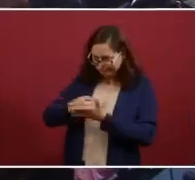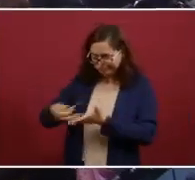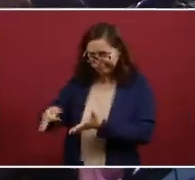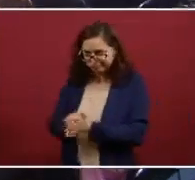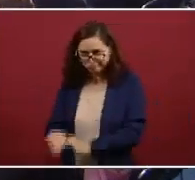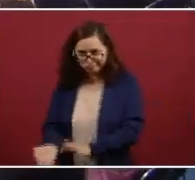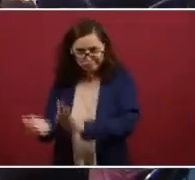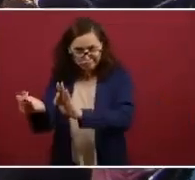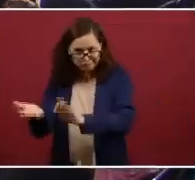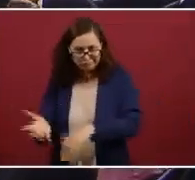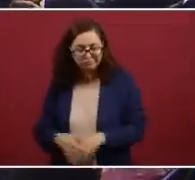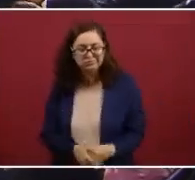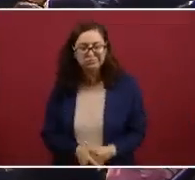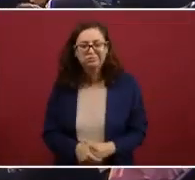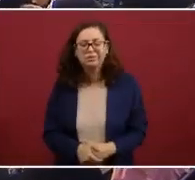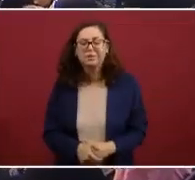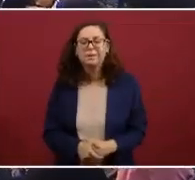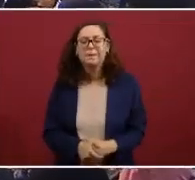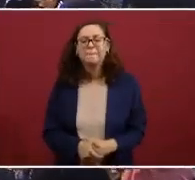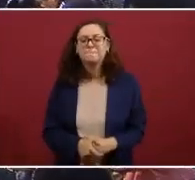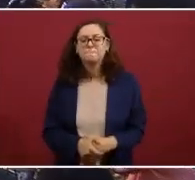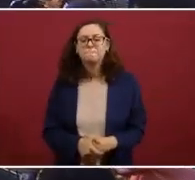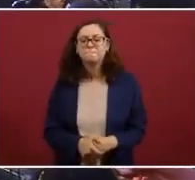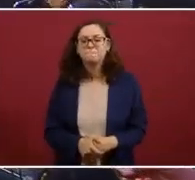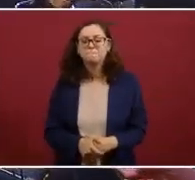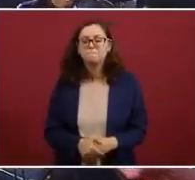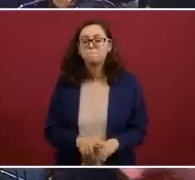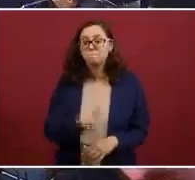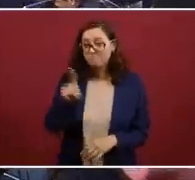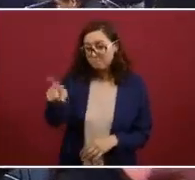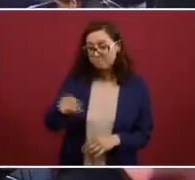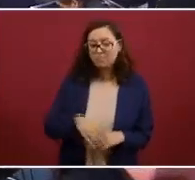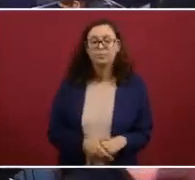Adelante. Gracias, señor presidente. Arturo Páramo, Grupo Imagen.